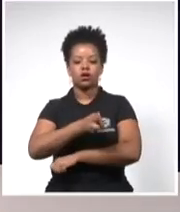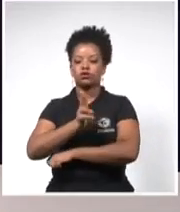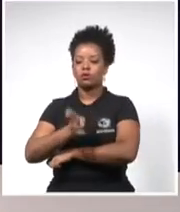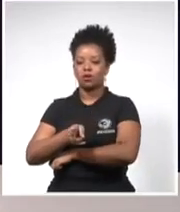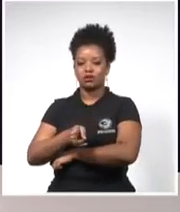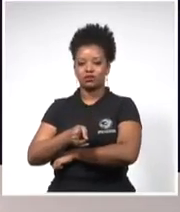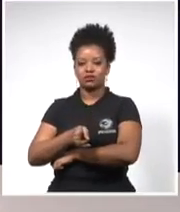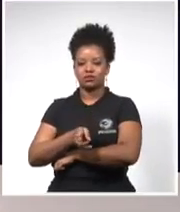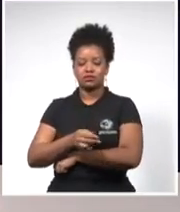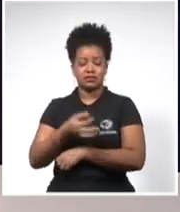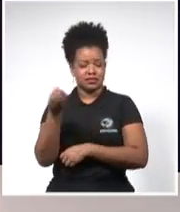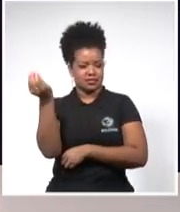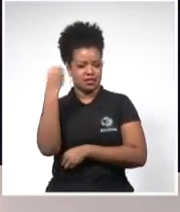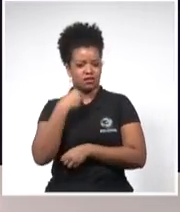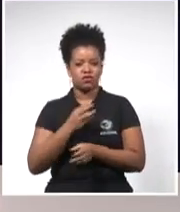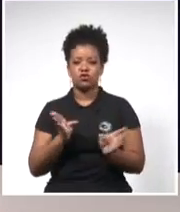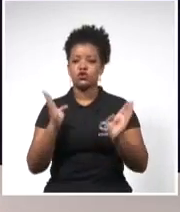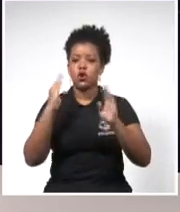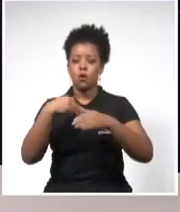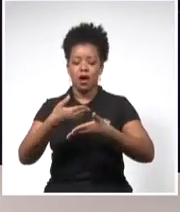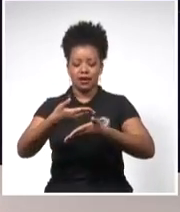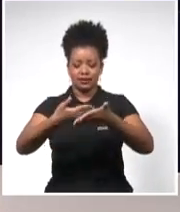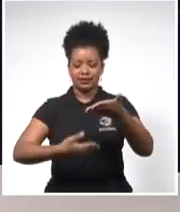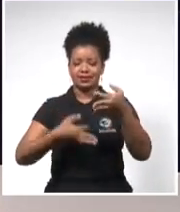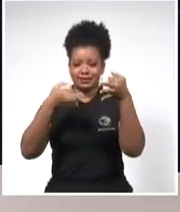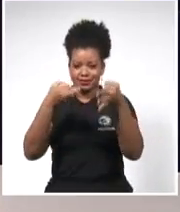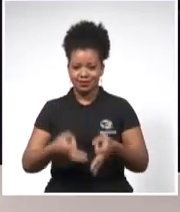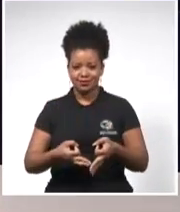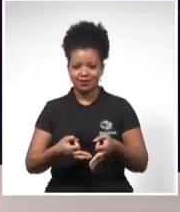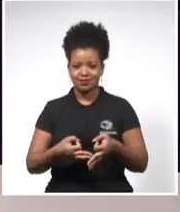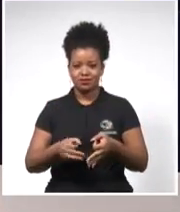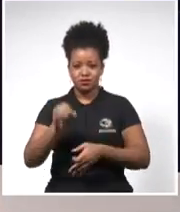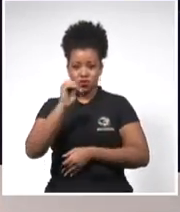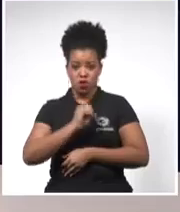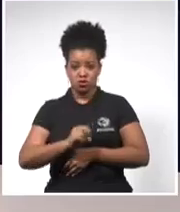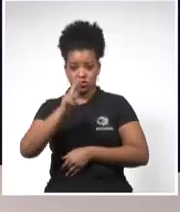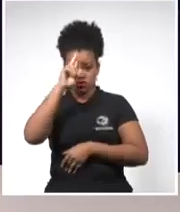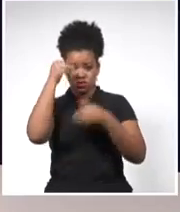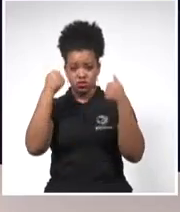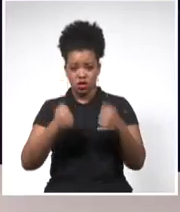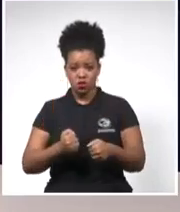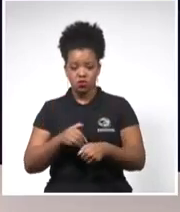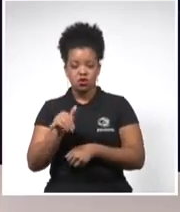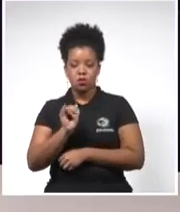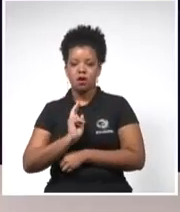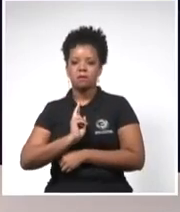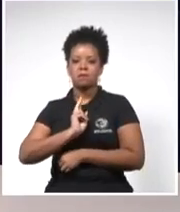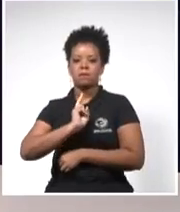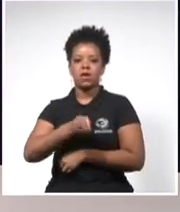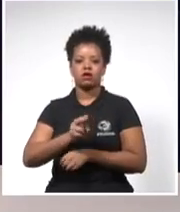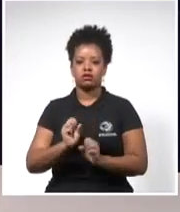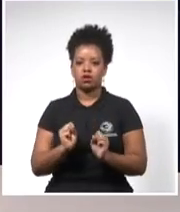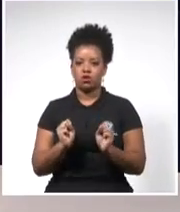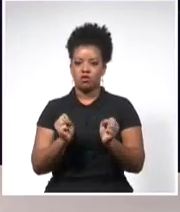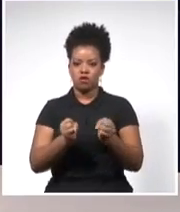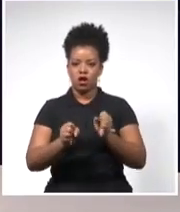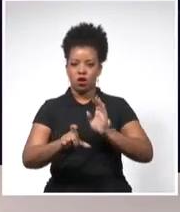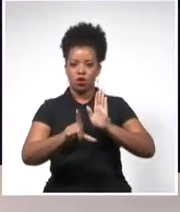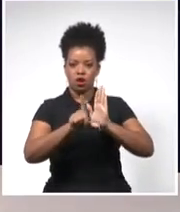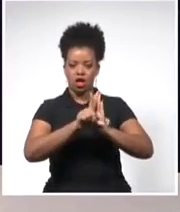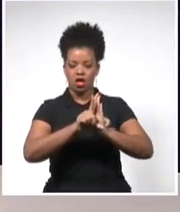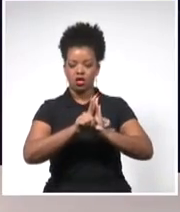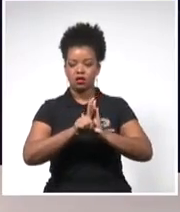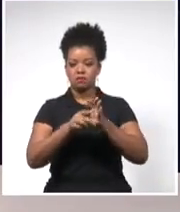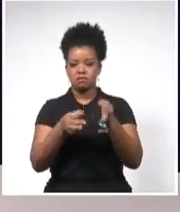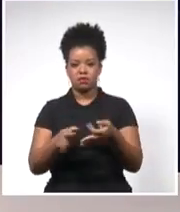existe documento alguno adoptado por los órganos directivos de la OPS que otorgue un mandato o avale desde el punto de vista legal la realización